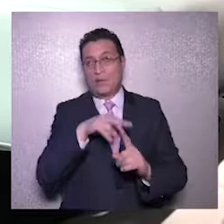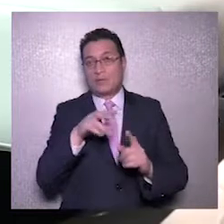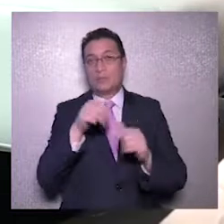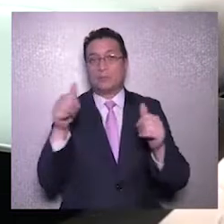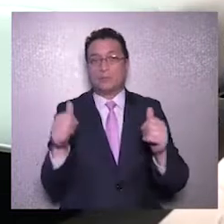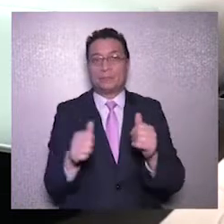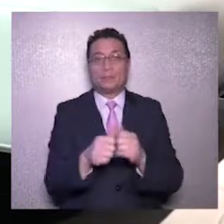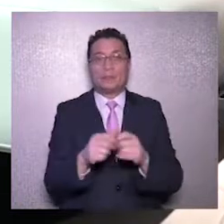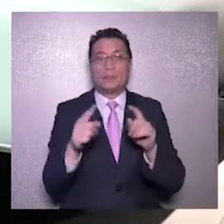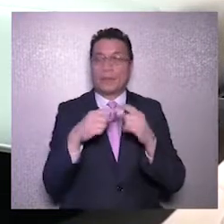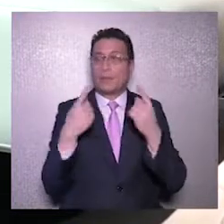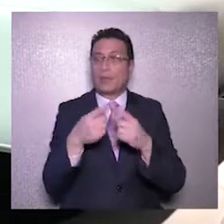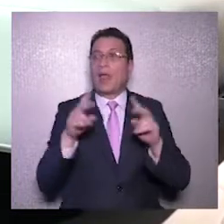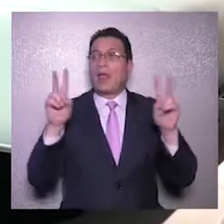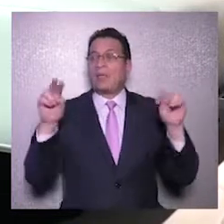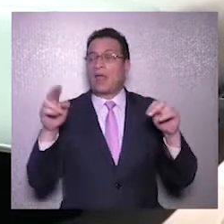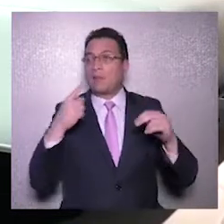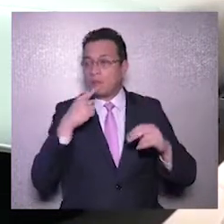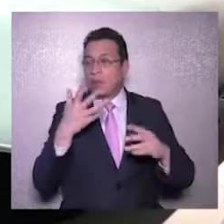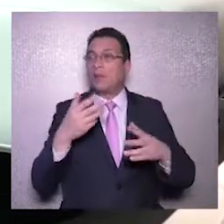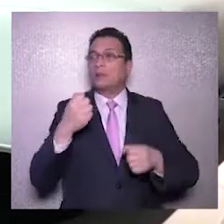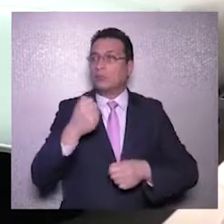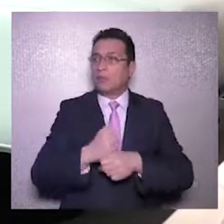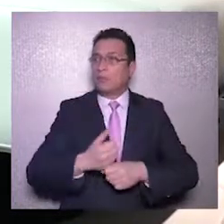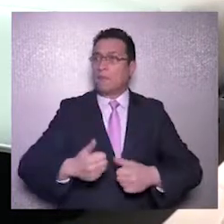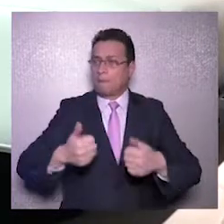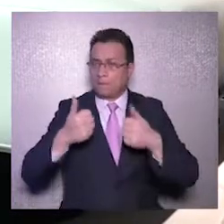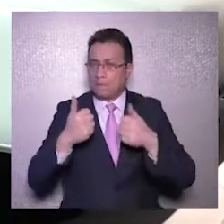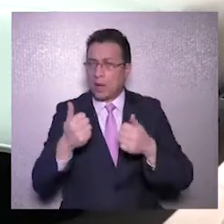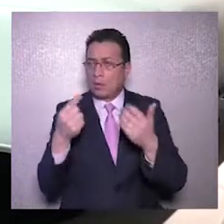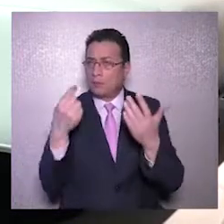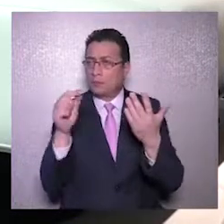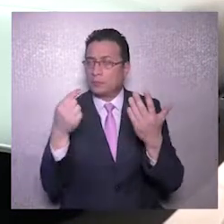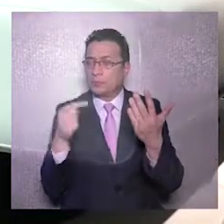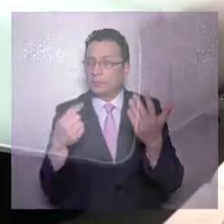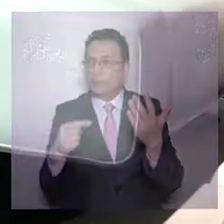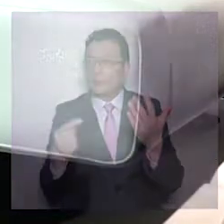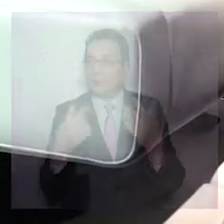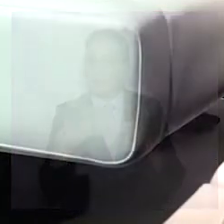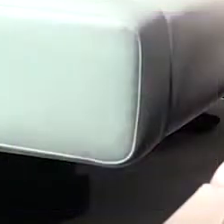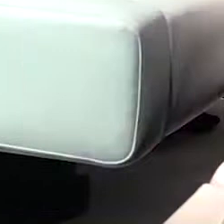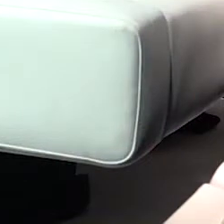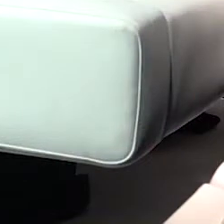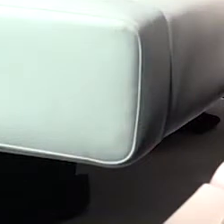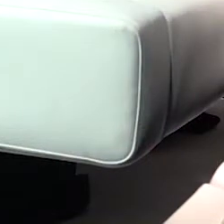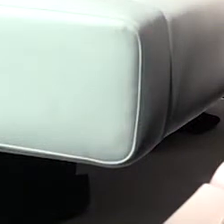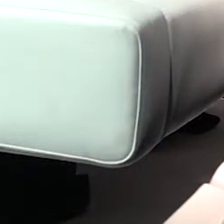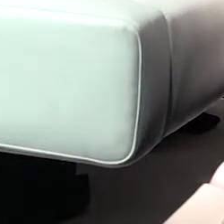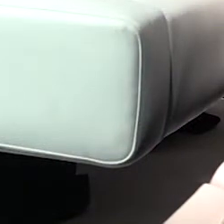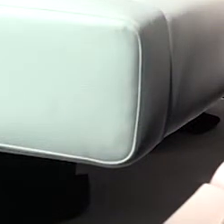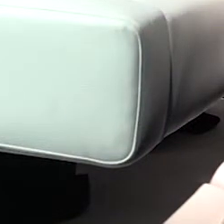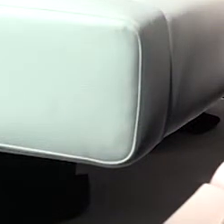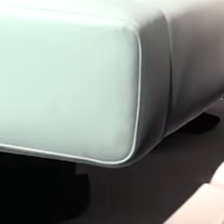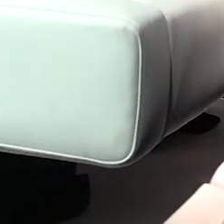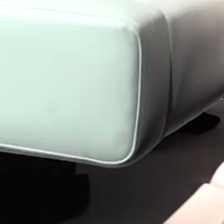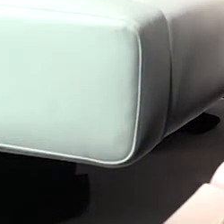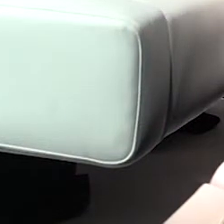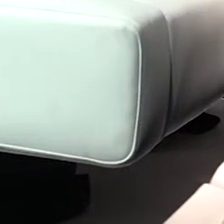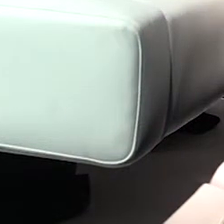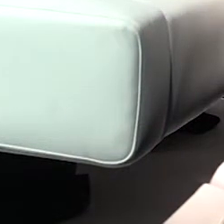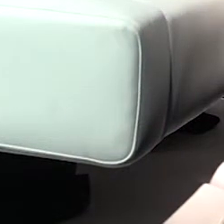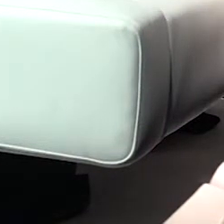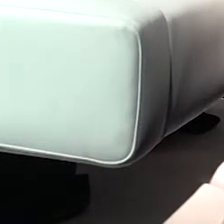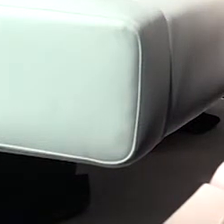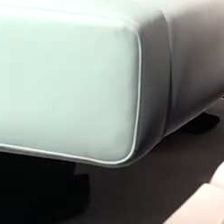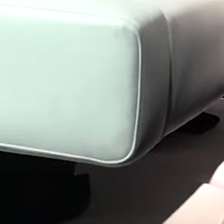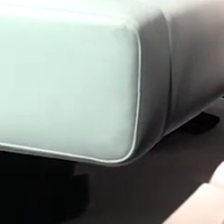tema. Hemos visto que hay un tema de eficiencia, de soluciones tecnológicas, pero también un tema de recursos. ¿Cómo lo ven desde el programa de